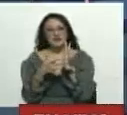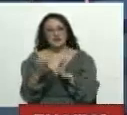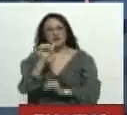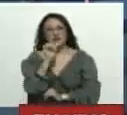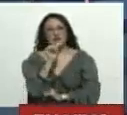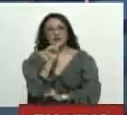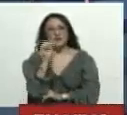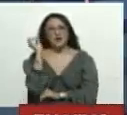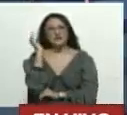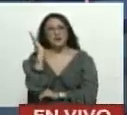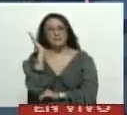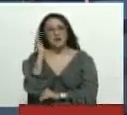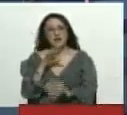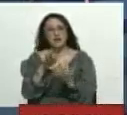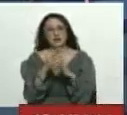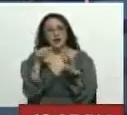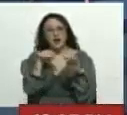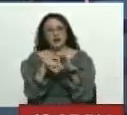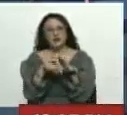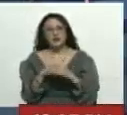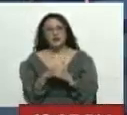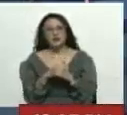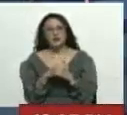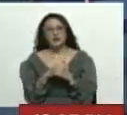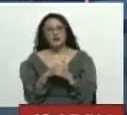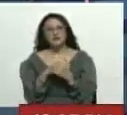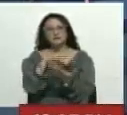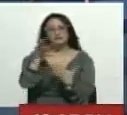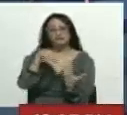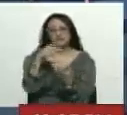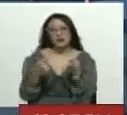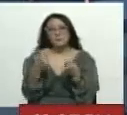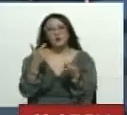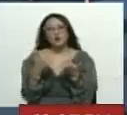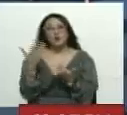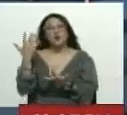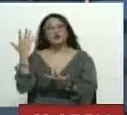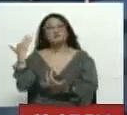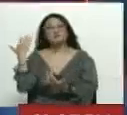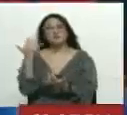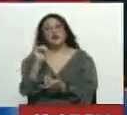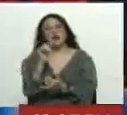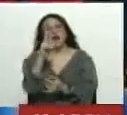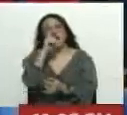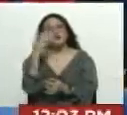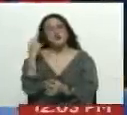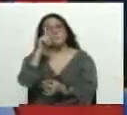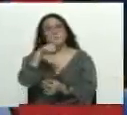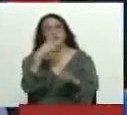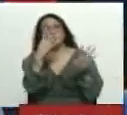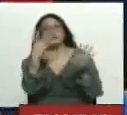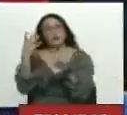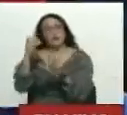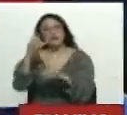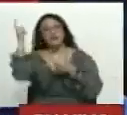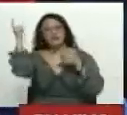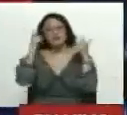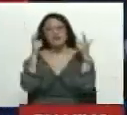asambleas barriales un poco dispersas ya existían desde los años 90 y el comandante Chávez